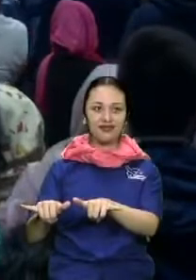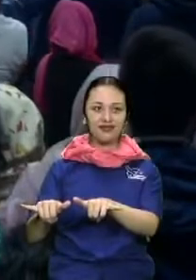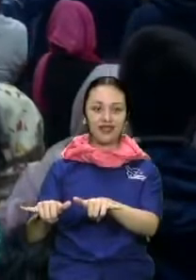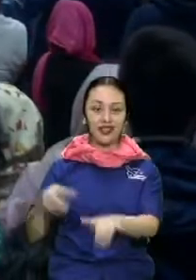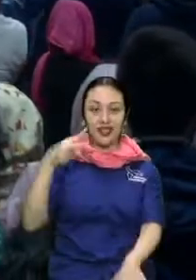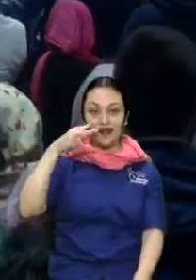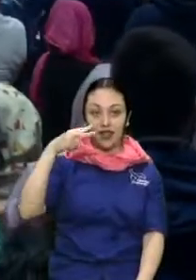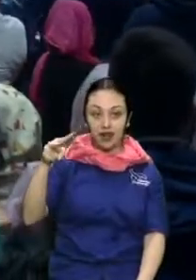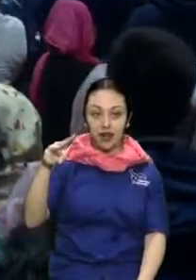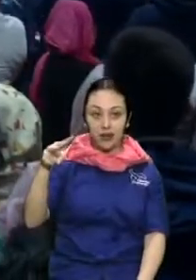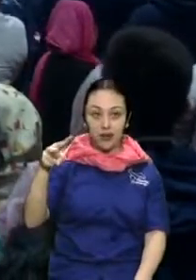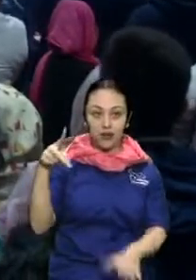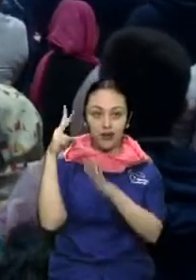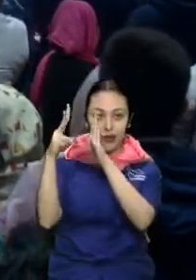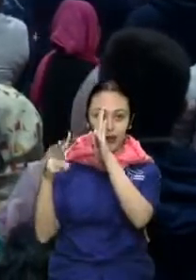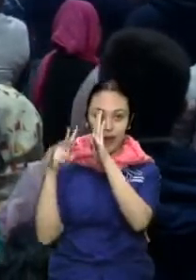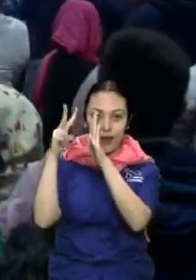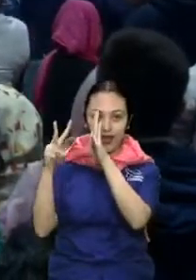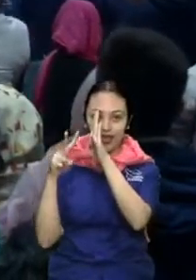Luces.